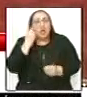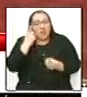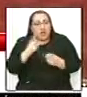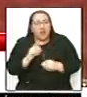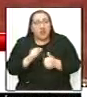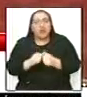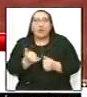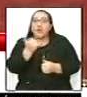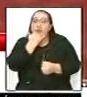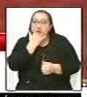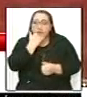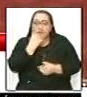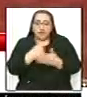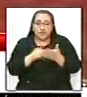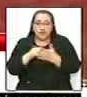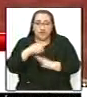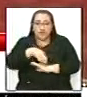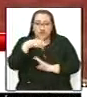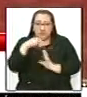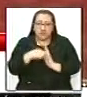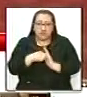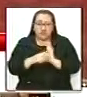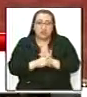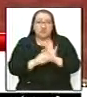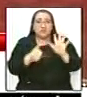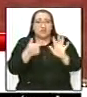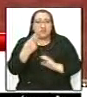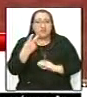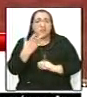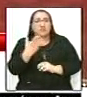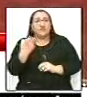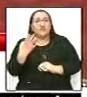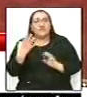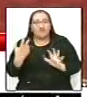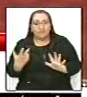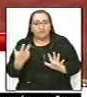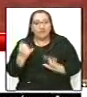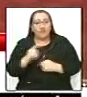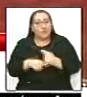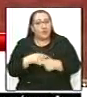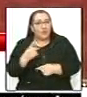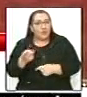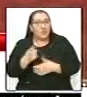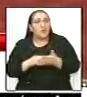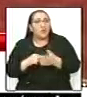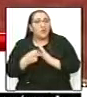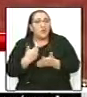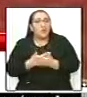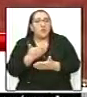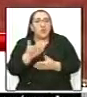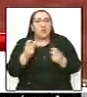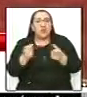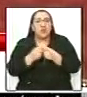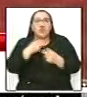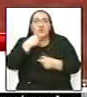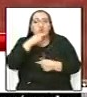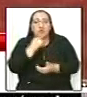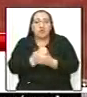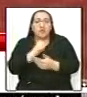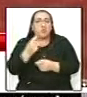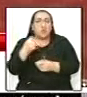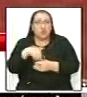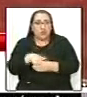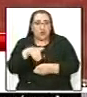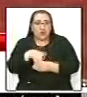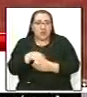de errores materiales contenidos en los proyectos de ley 62.348 y otros, propuesto por la Comisión de la Mujer, aprobado en primera